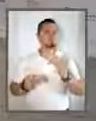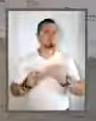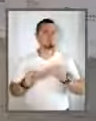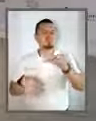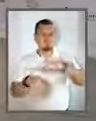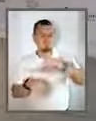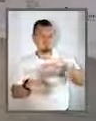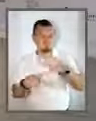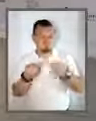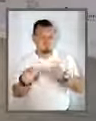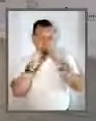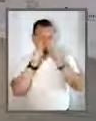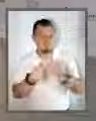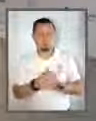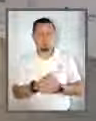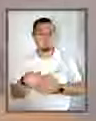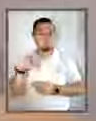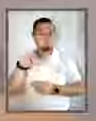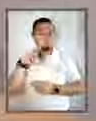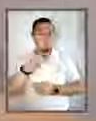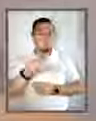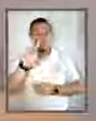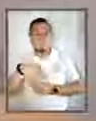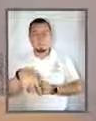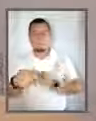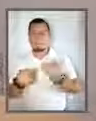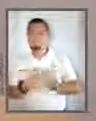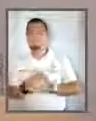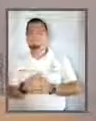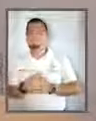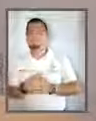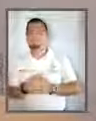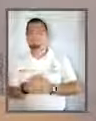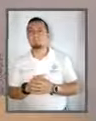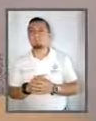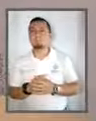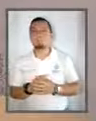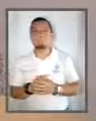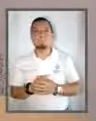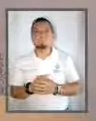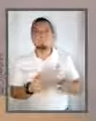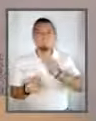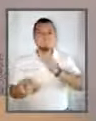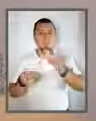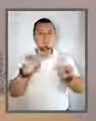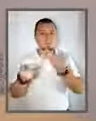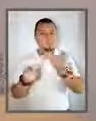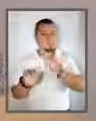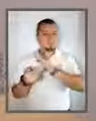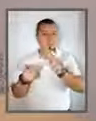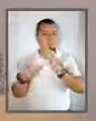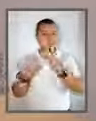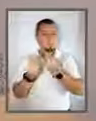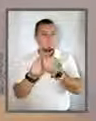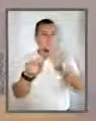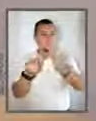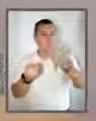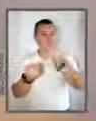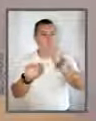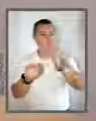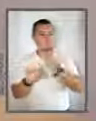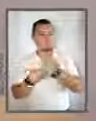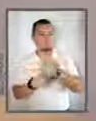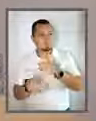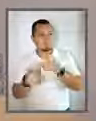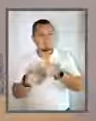si hay algún plan para mejorarlo. No, la idea es, como comentábamos yo en lo que les leía, es importante decir que estas revisiones son parte